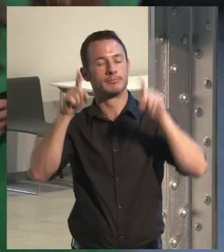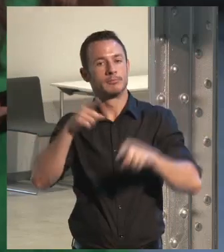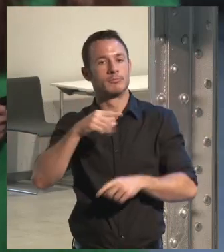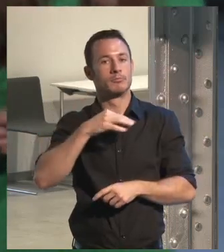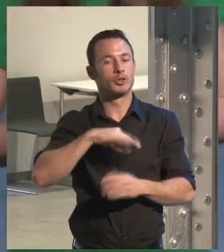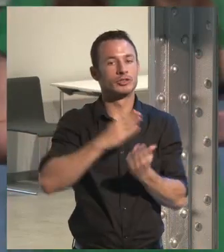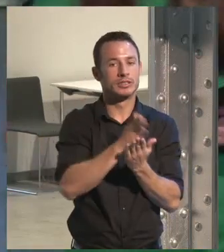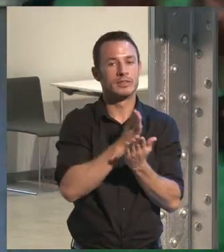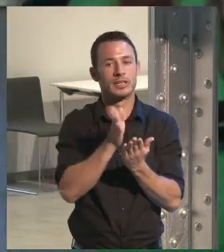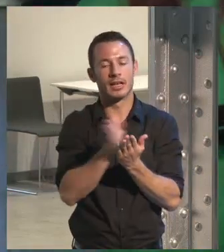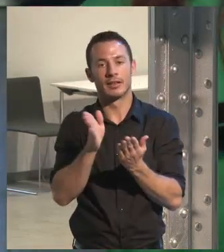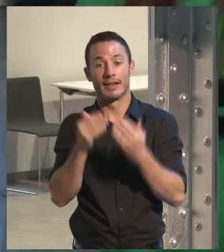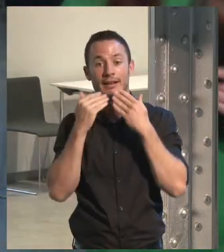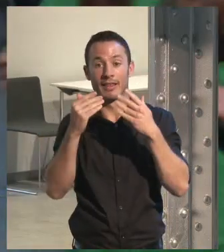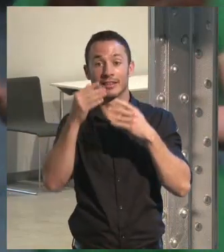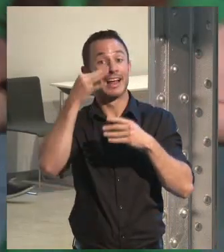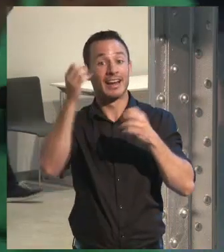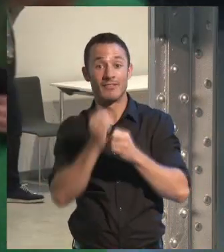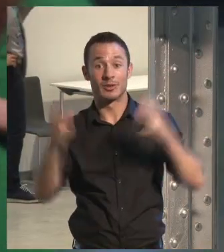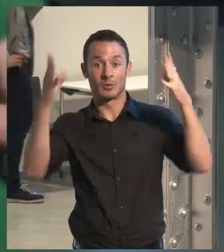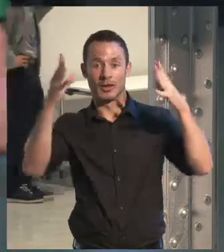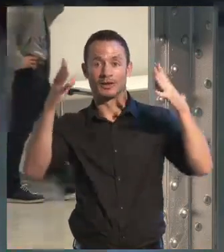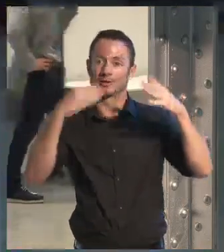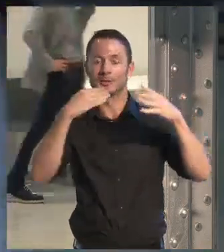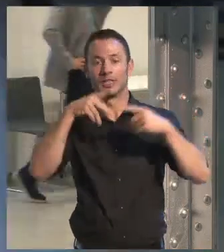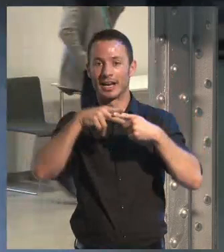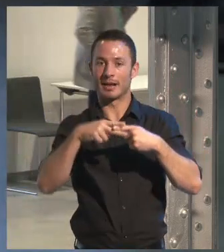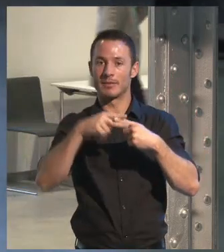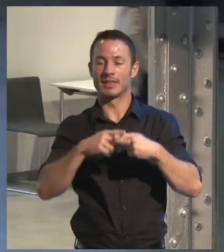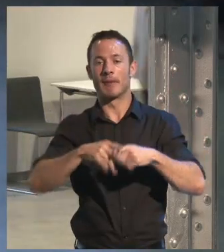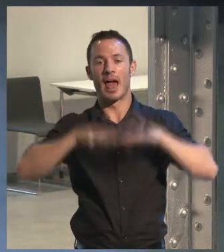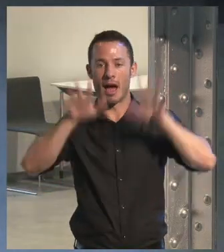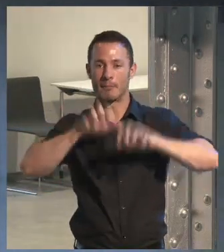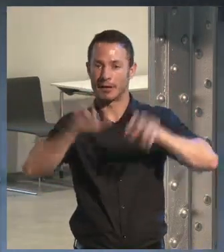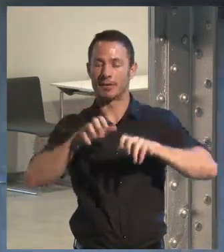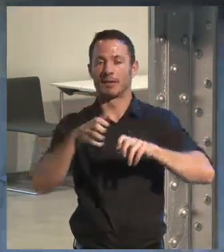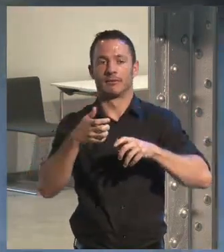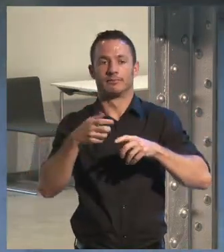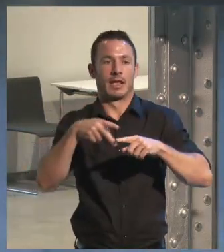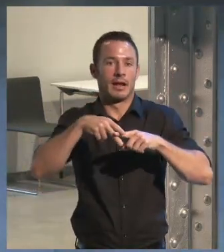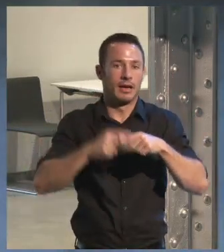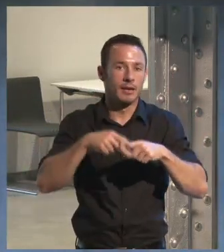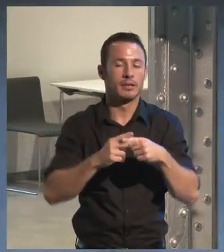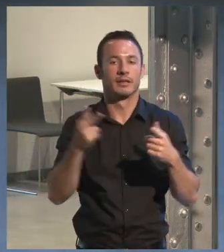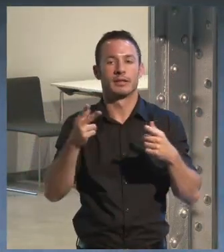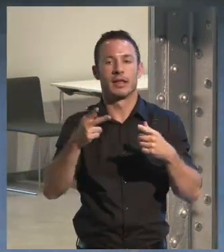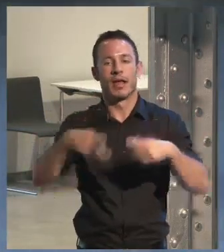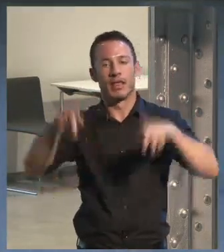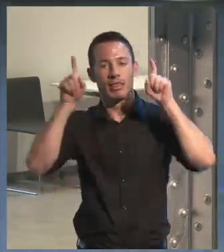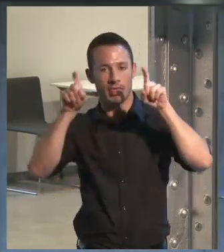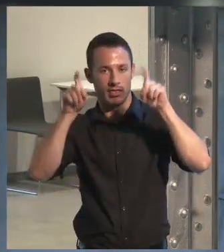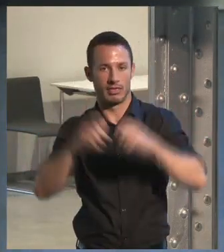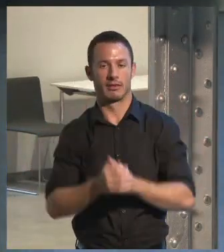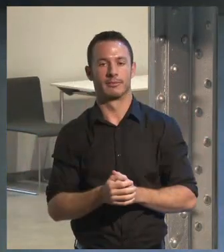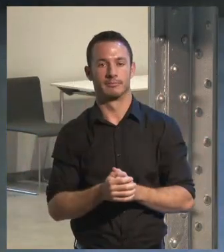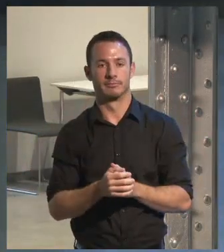la realidad virtual tiene como herramienta de aprendizaje, de herramienta didáctica.